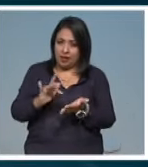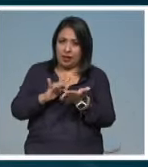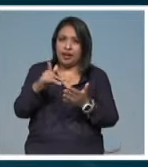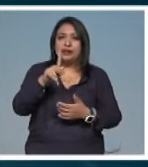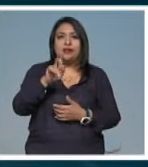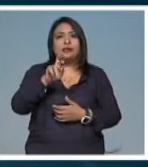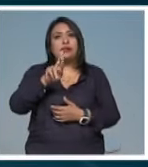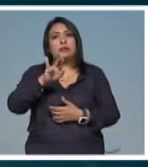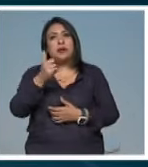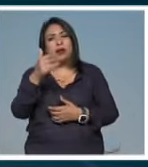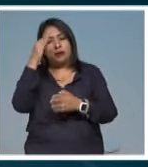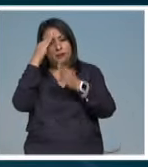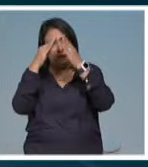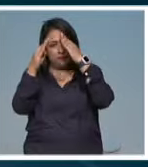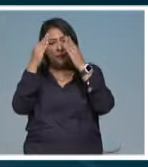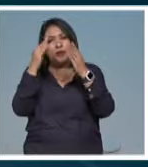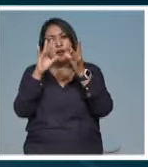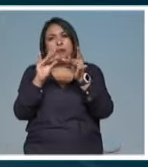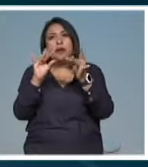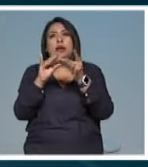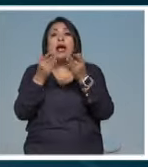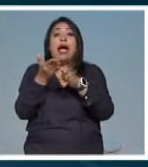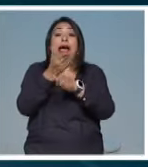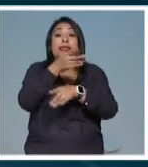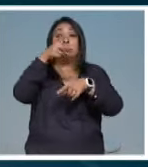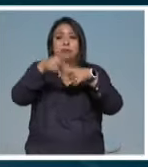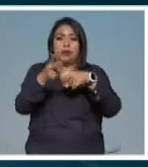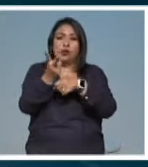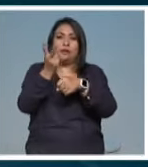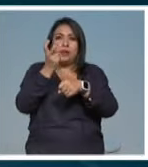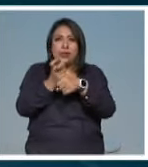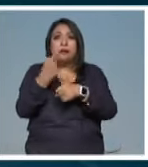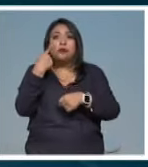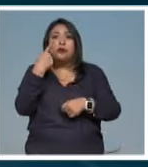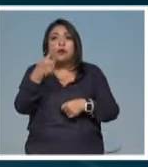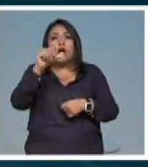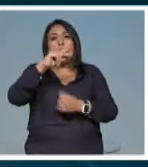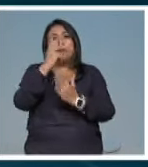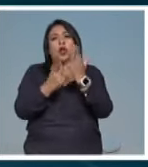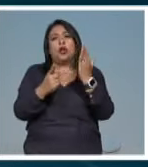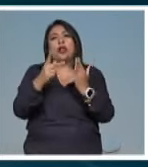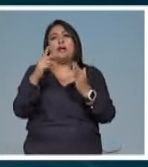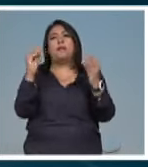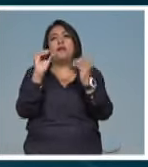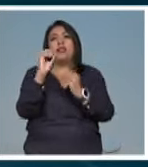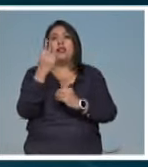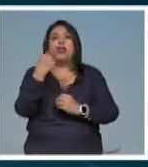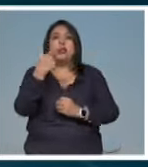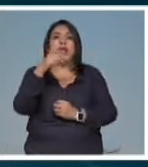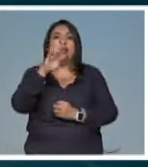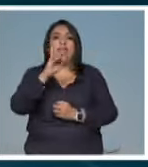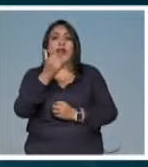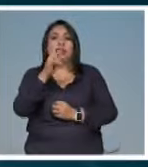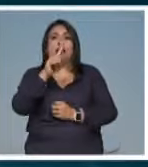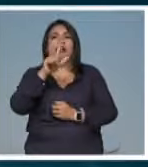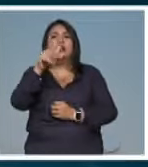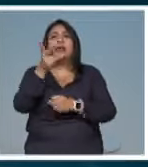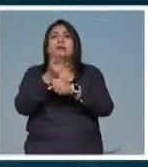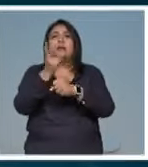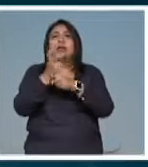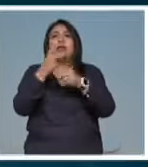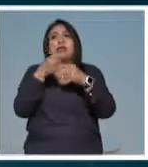gracias, Kimberly, por esta reflexión, por este comentario. Antes de la pausa, los invitamos a que no se pierdan Debate 22. Esta noche, Gaby Tlaseca va a recibir